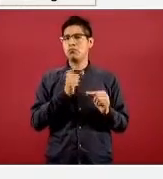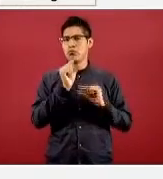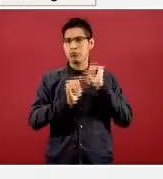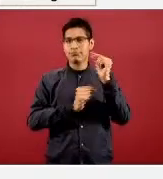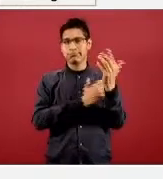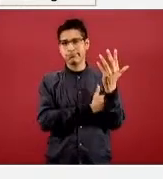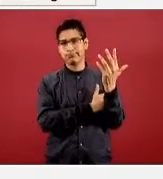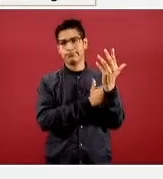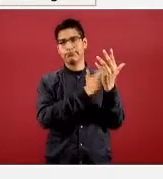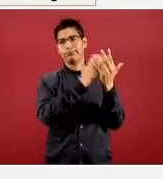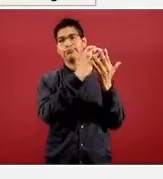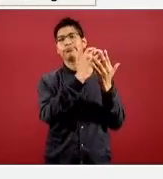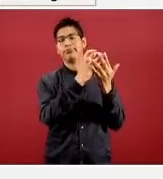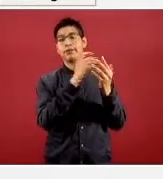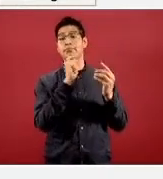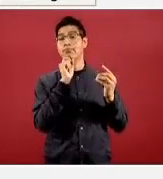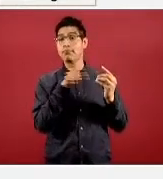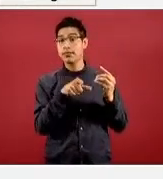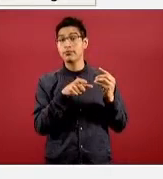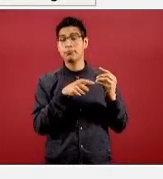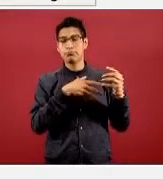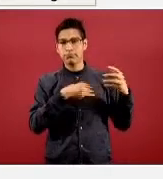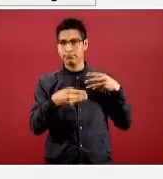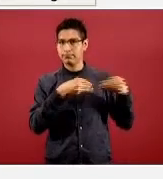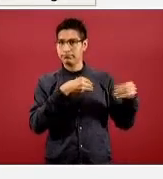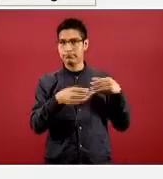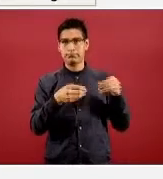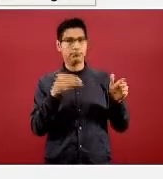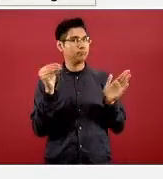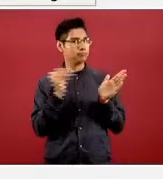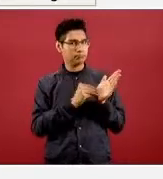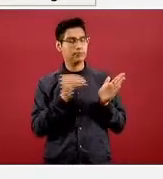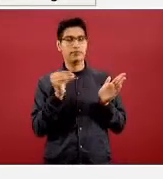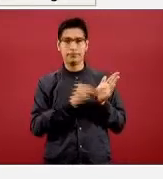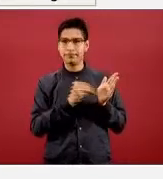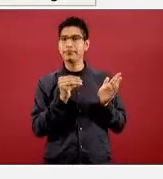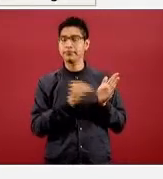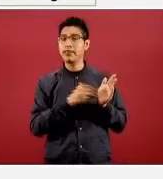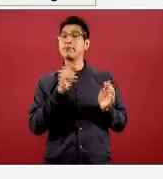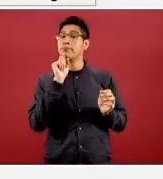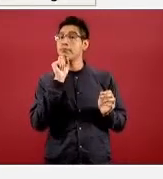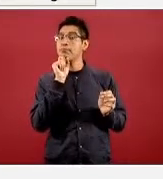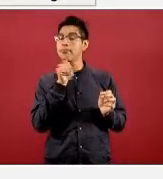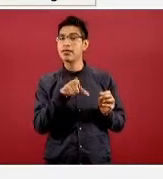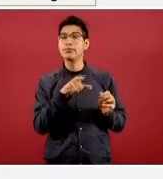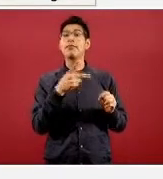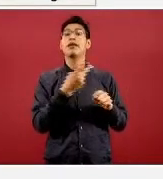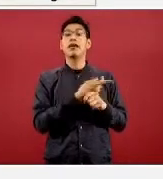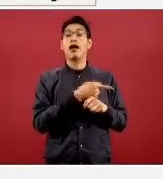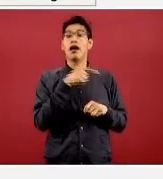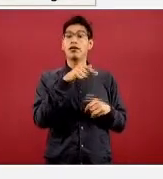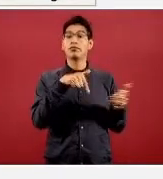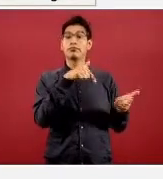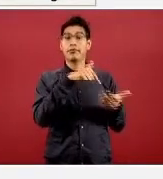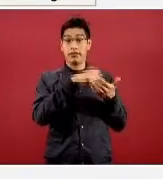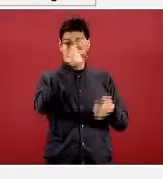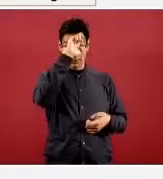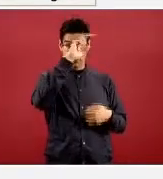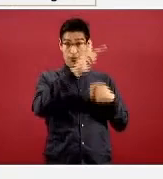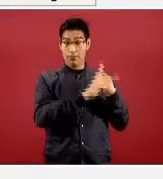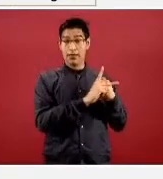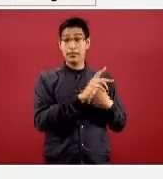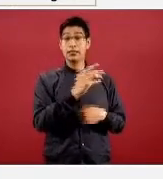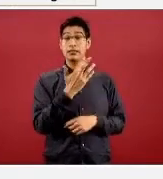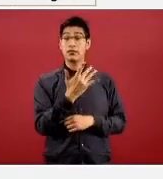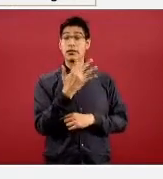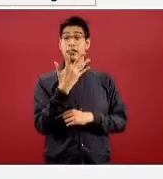ha mantenido una transmisión constante e importante, representando de hecho el 55% de